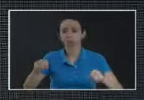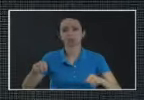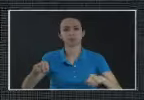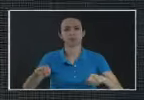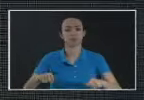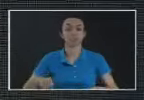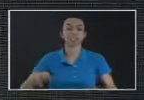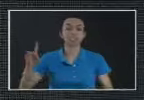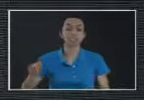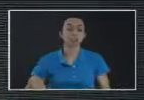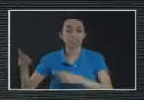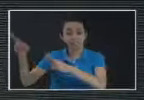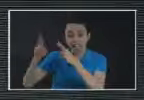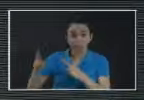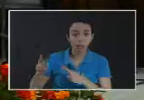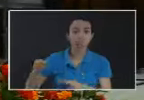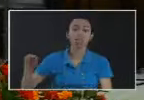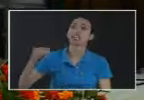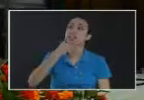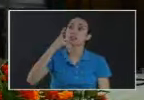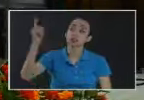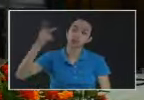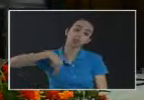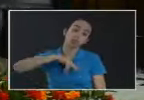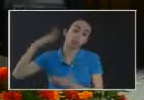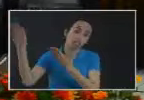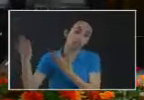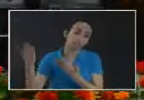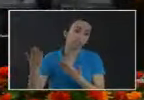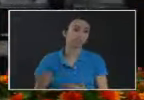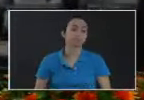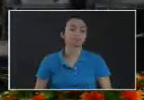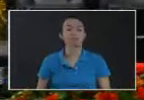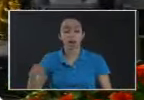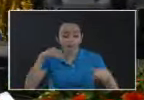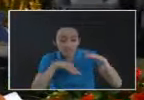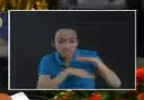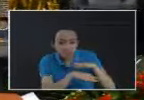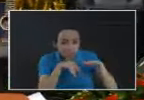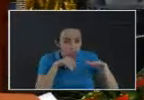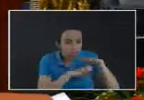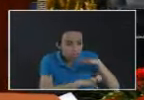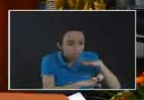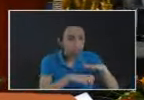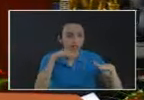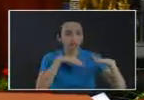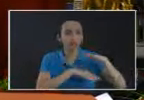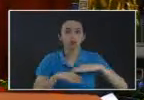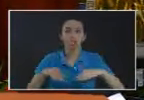Y los talentos y los dones que Dios te ha dado, a meterlos debajo de la cama.